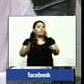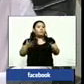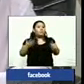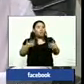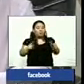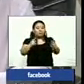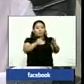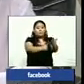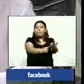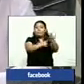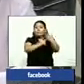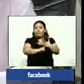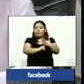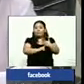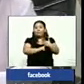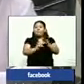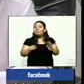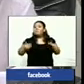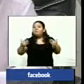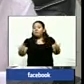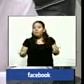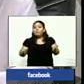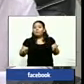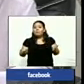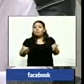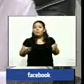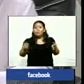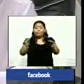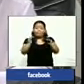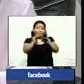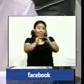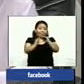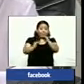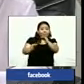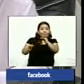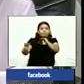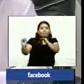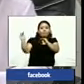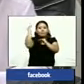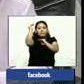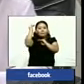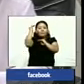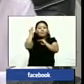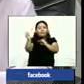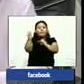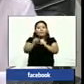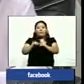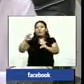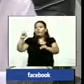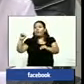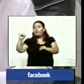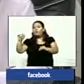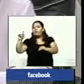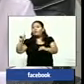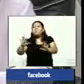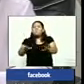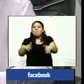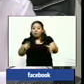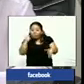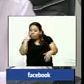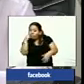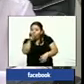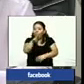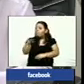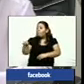representación del más alto nivel que manda OIT, a fin de garantizar la